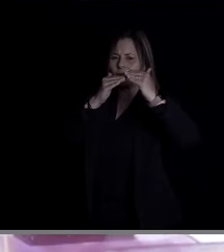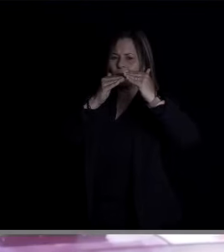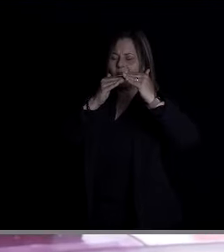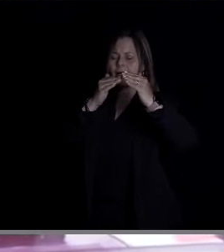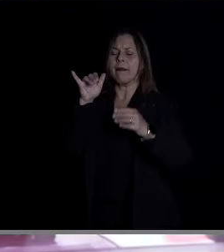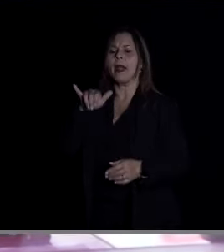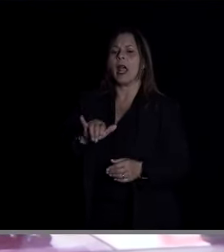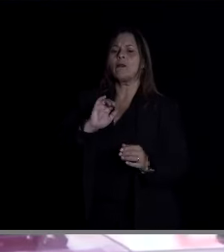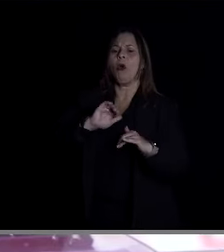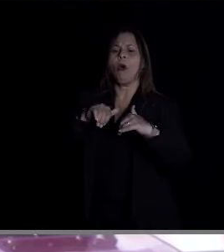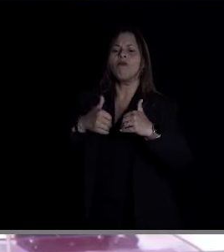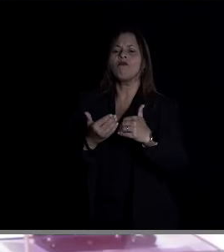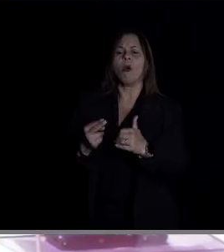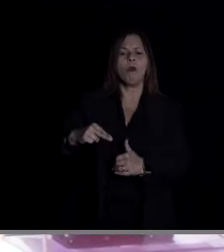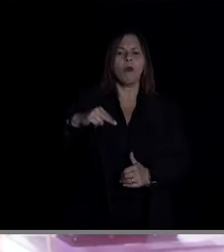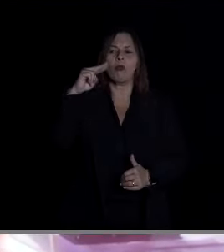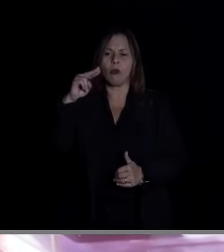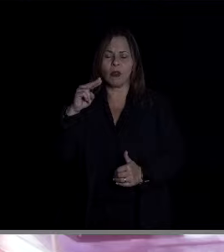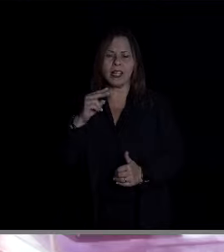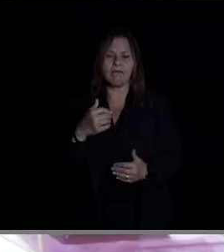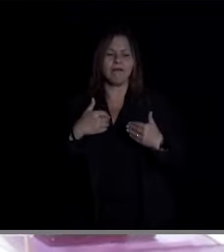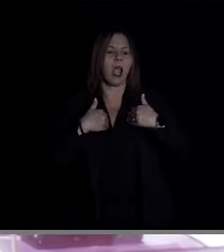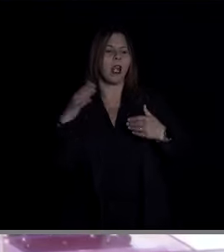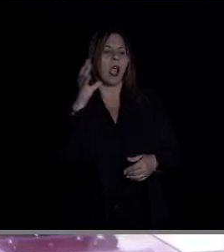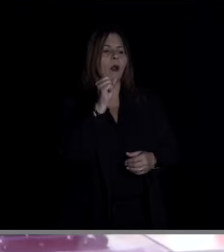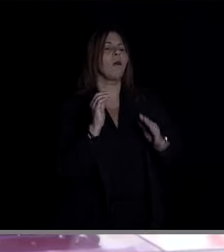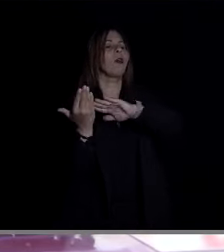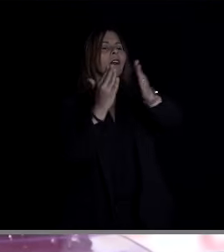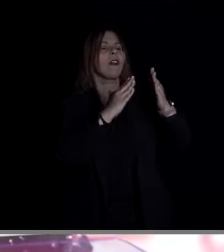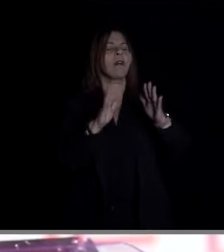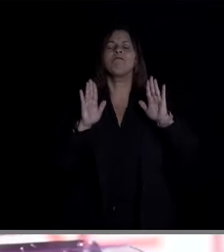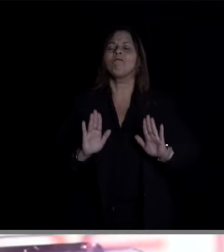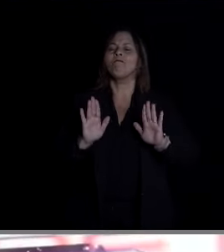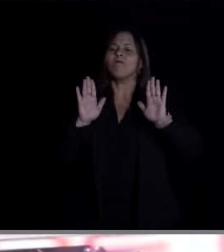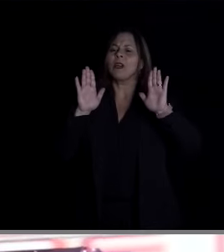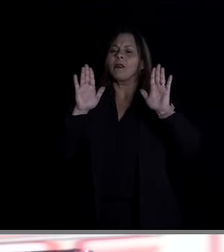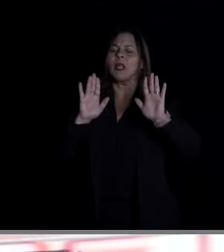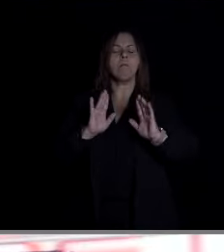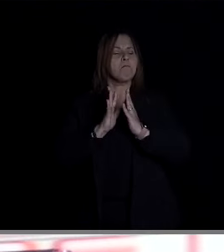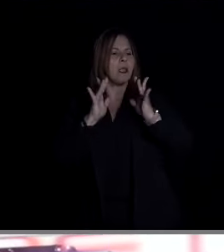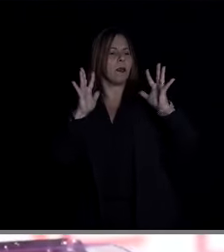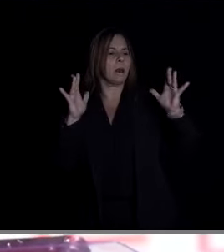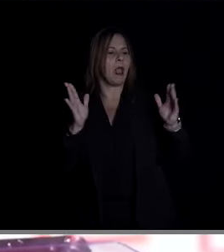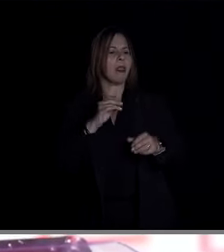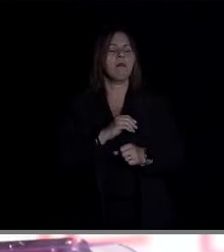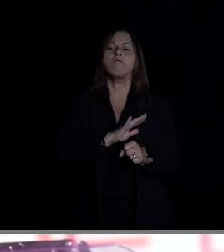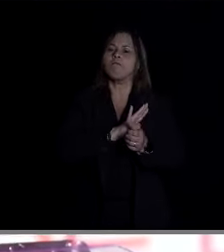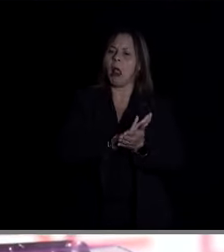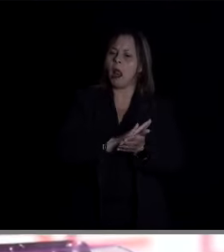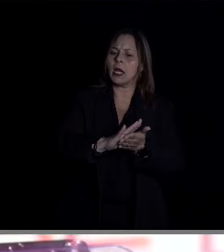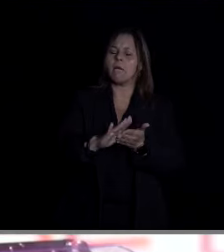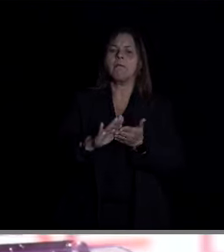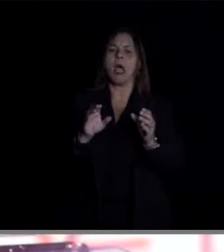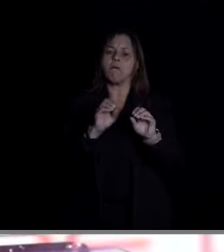manteniendo como norte el mantener de Caguas como una ciudad vibrante, limpia y ordenada. Hoy,